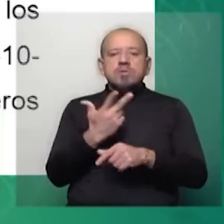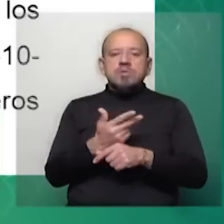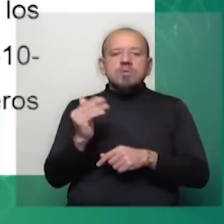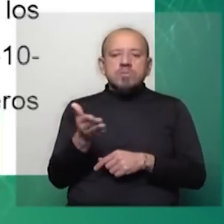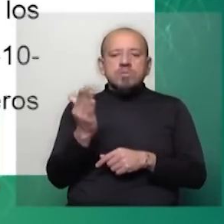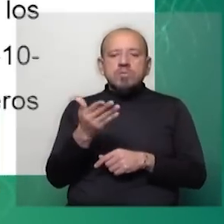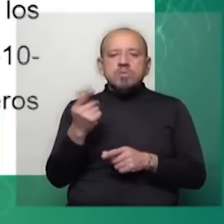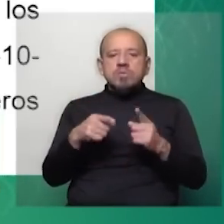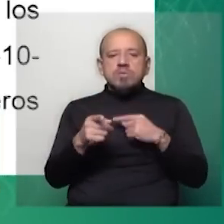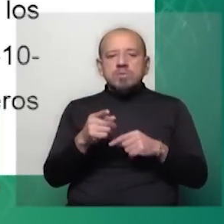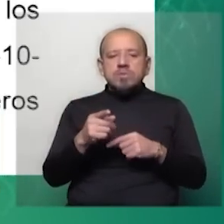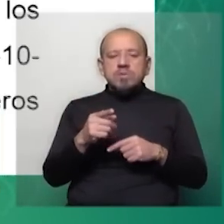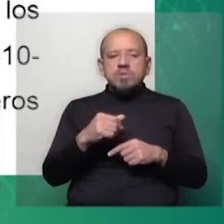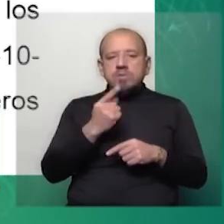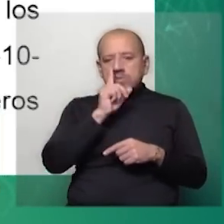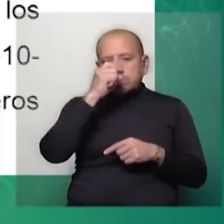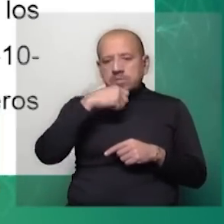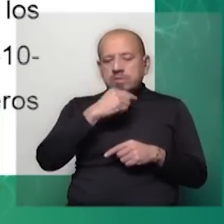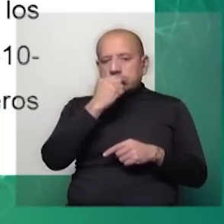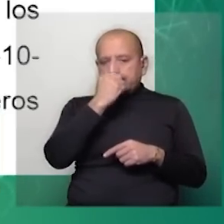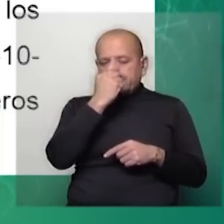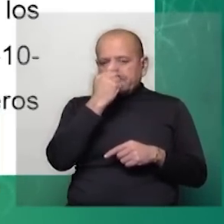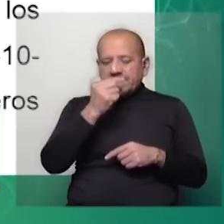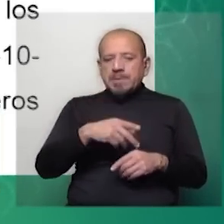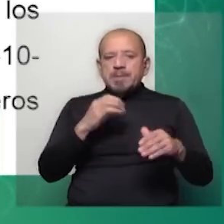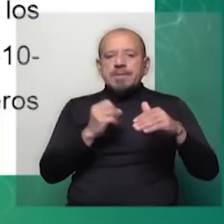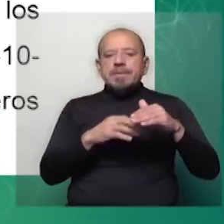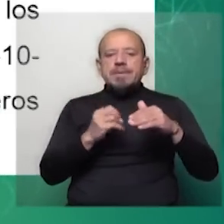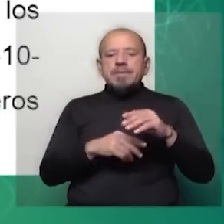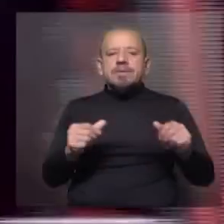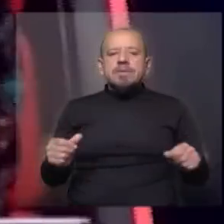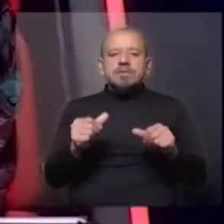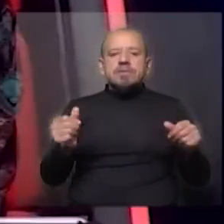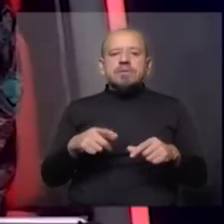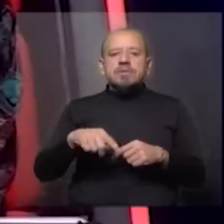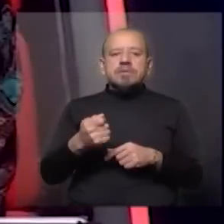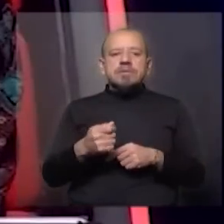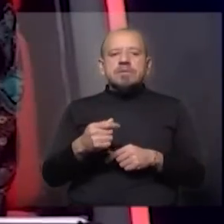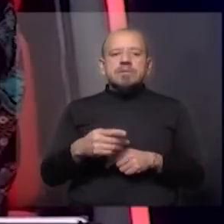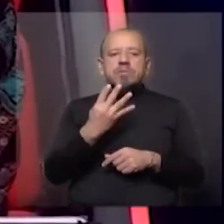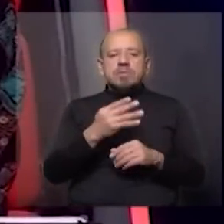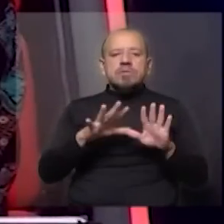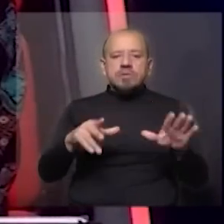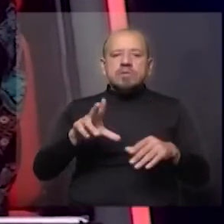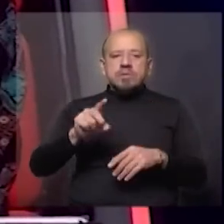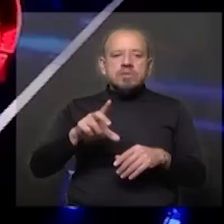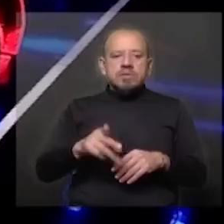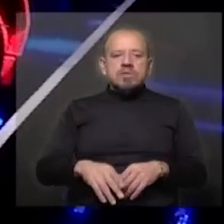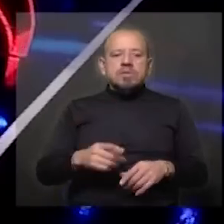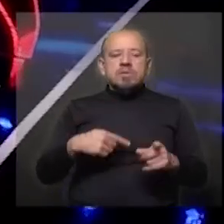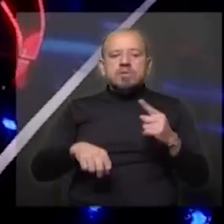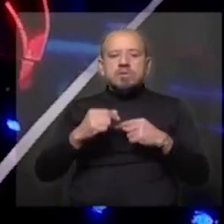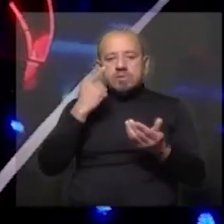canales comerciales de Montevideo por lo que la totalidad del fondo fue destinada a los canales 4 10 y 12 la base de la